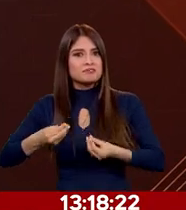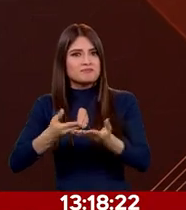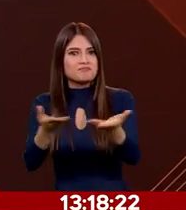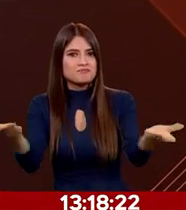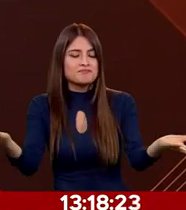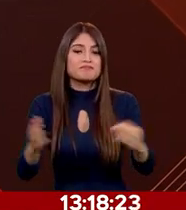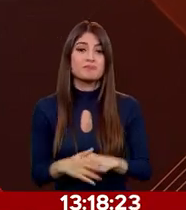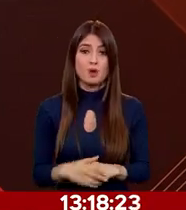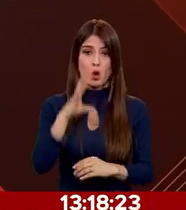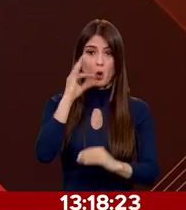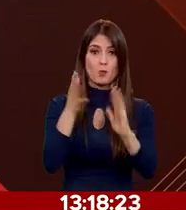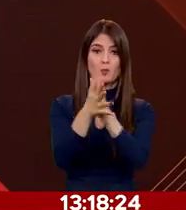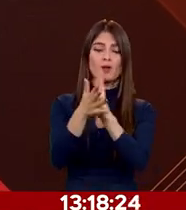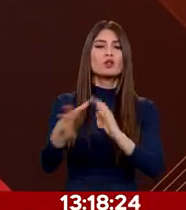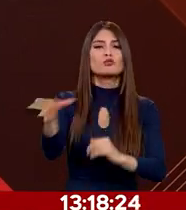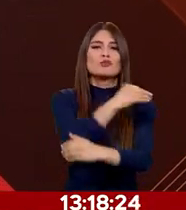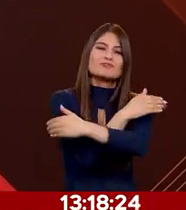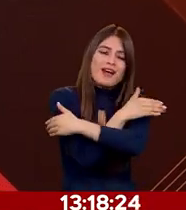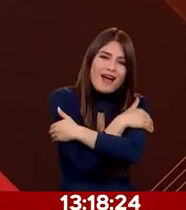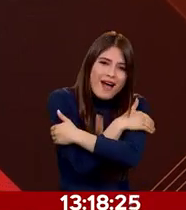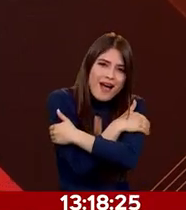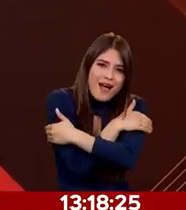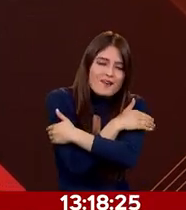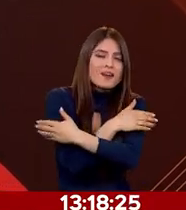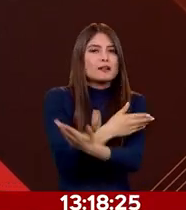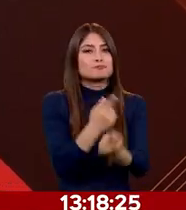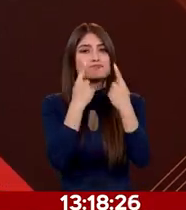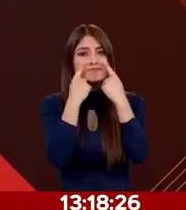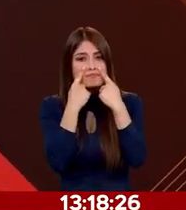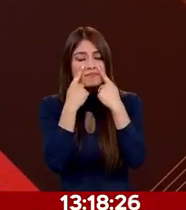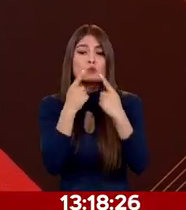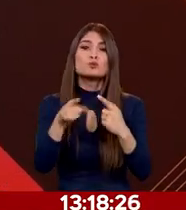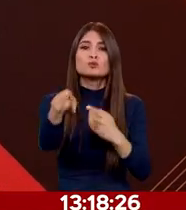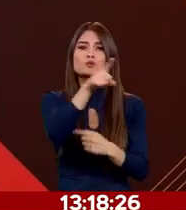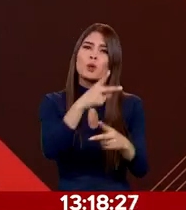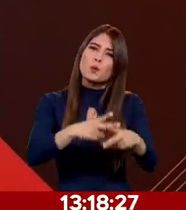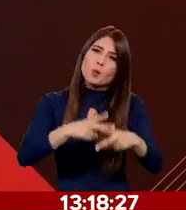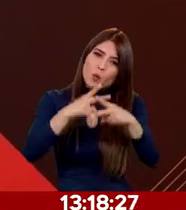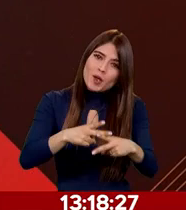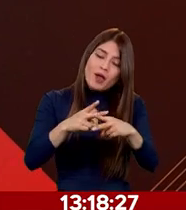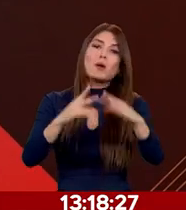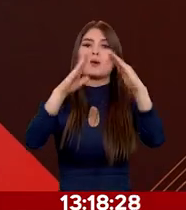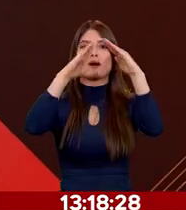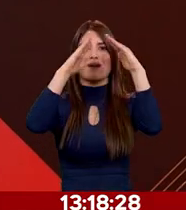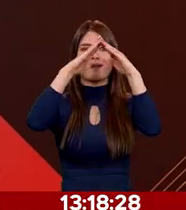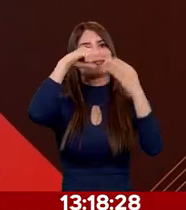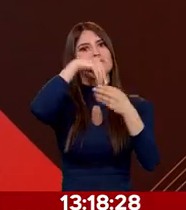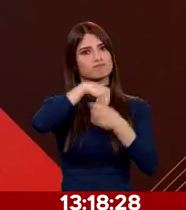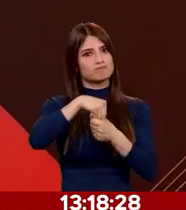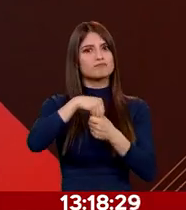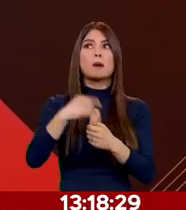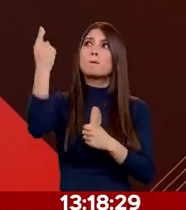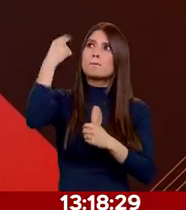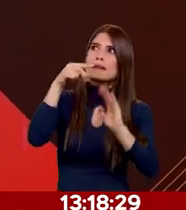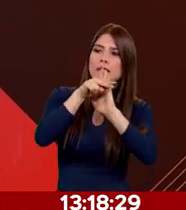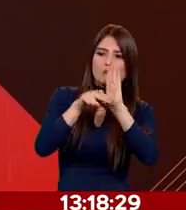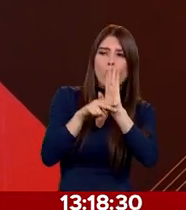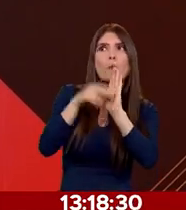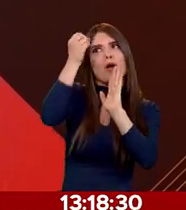genuino un abrazo para invitarlos a seguir cuidando nos a seguir todos los protocolos a lavarnos las